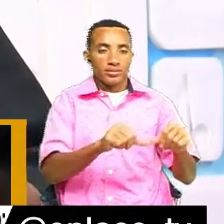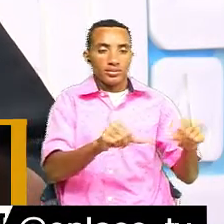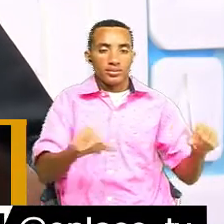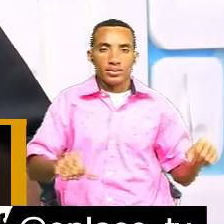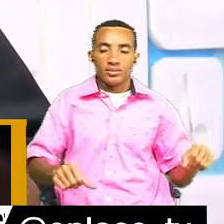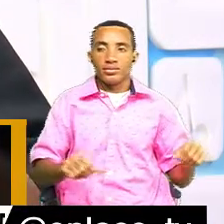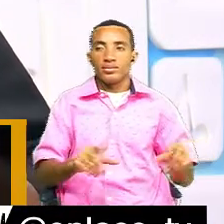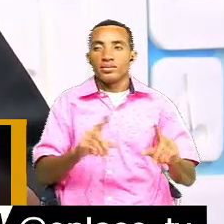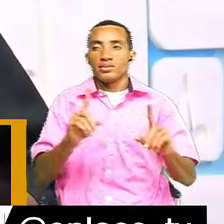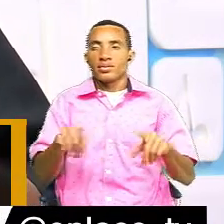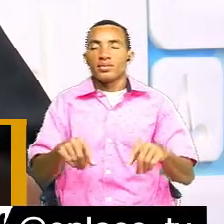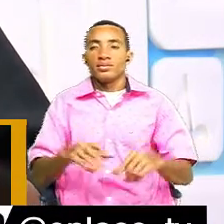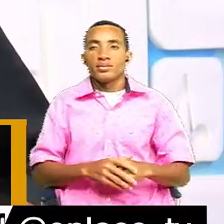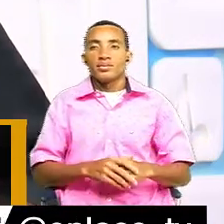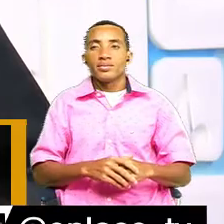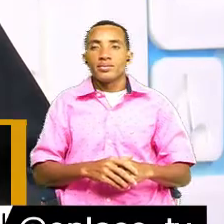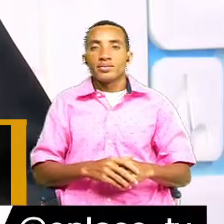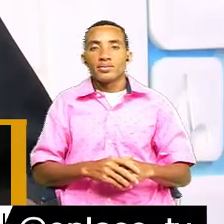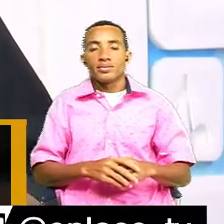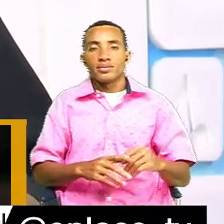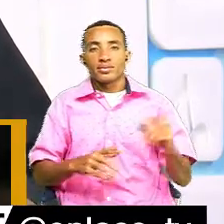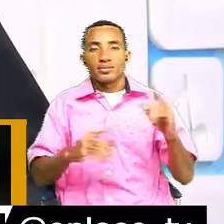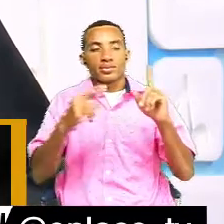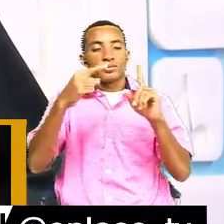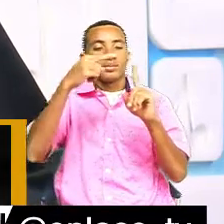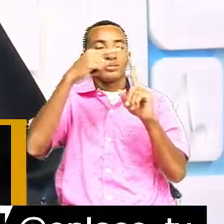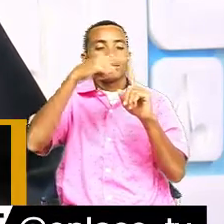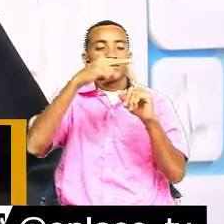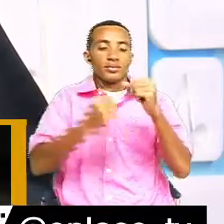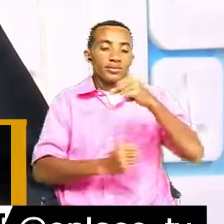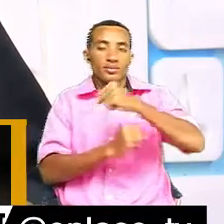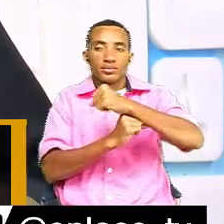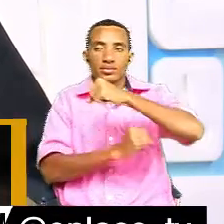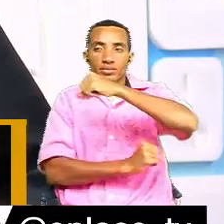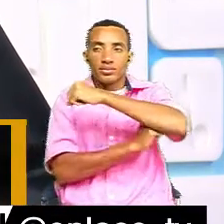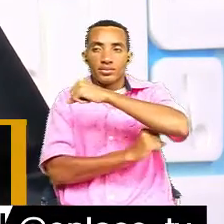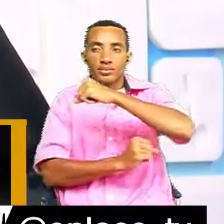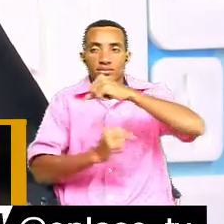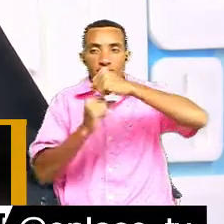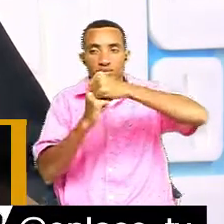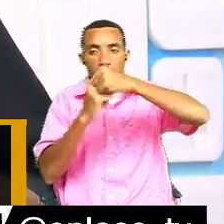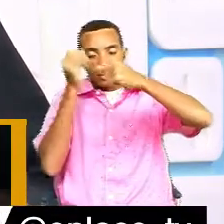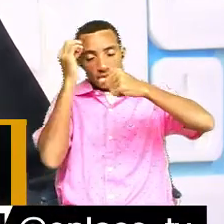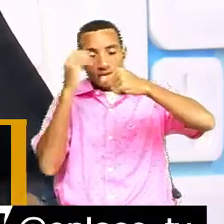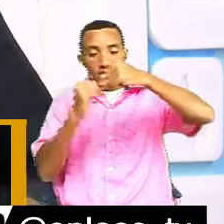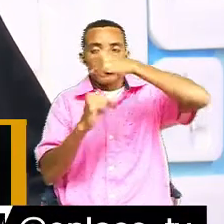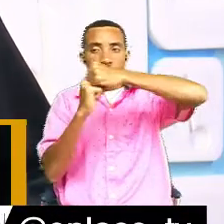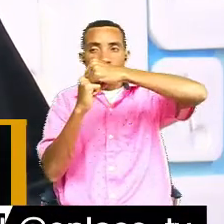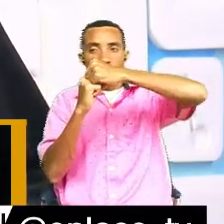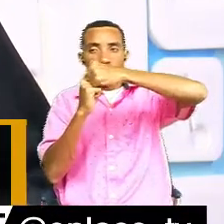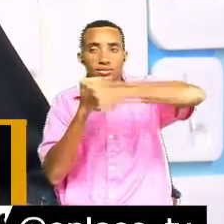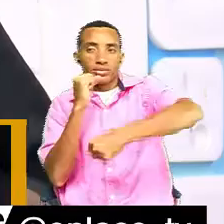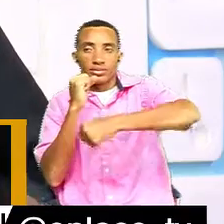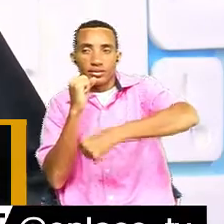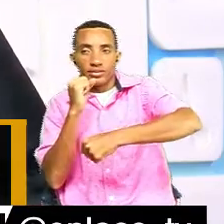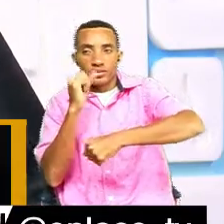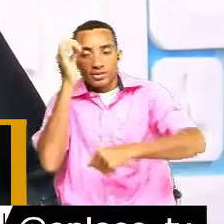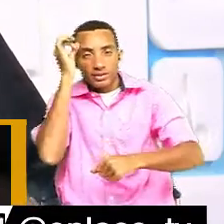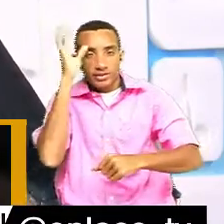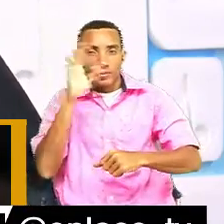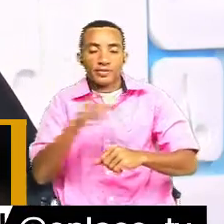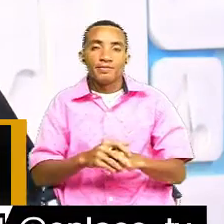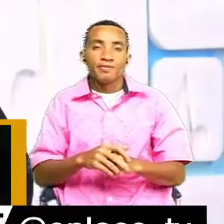de una viga de amarre y columnas. De no hacerlo, pueden colapsar en cualquier momento y necesitamos salones, espacios para las reuniones de los